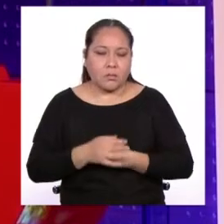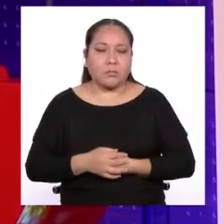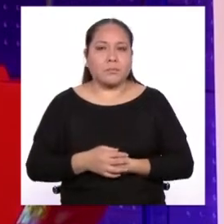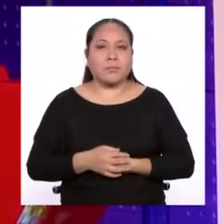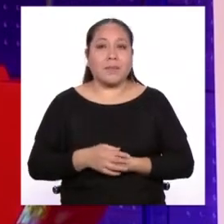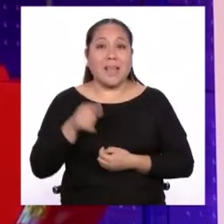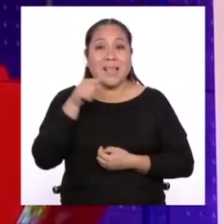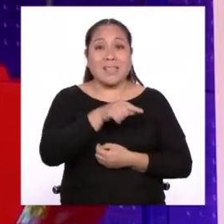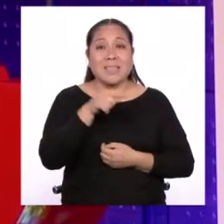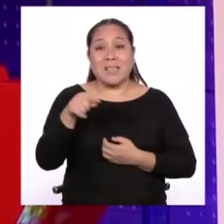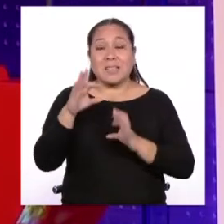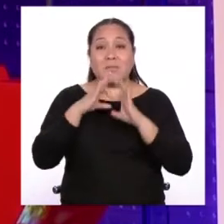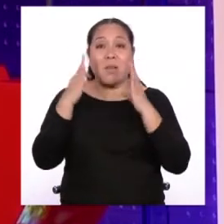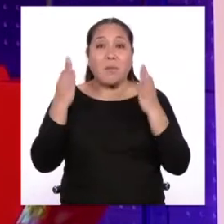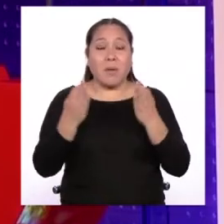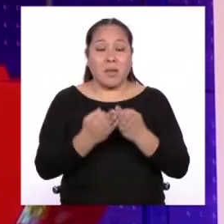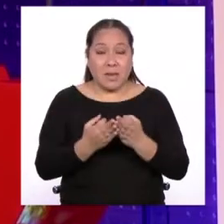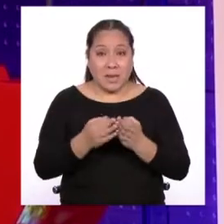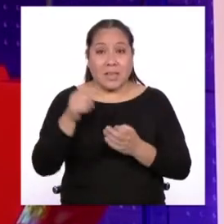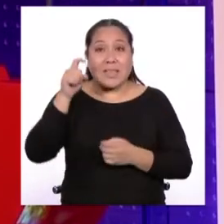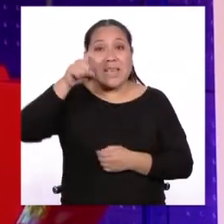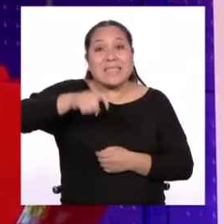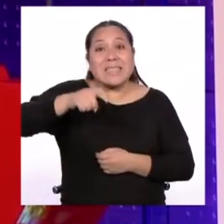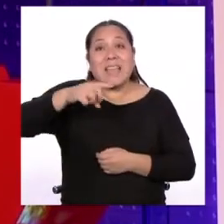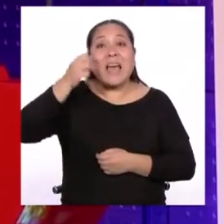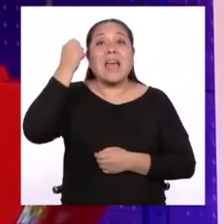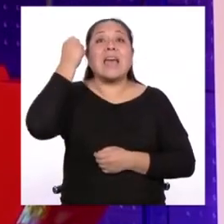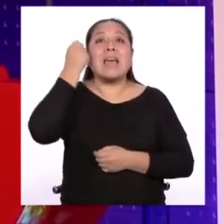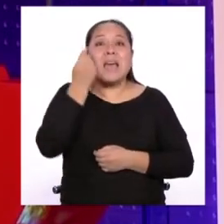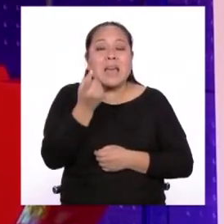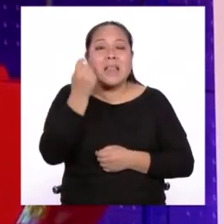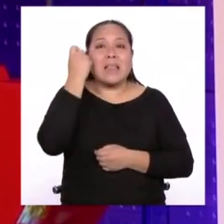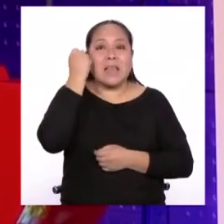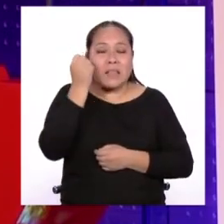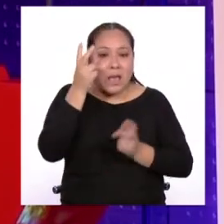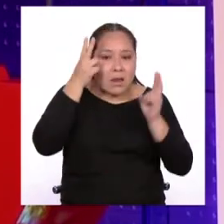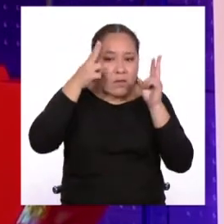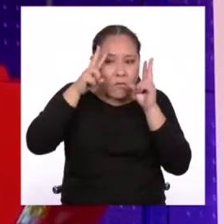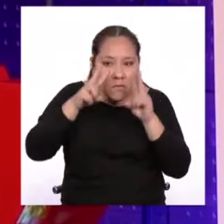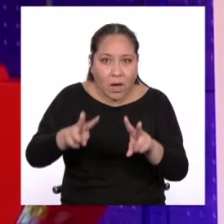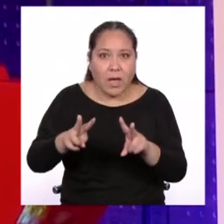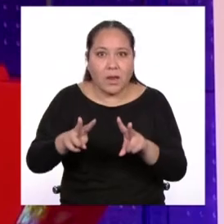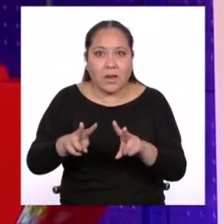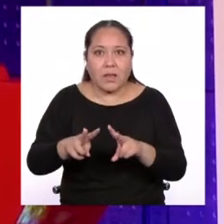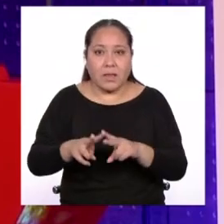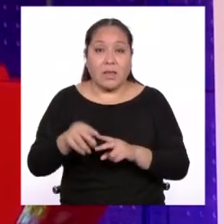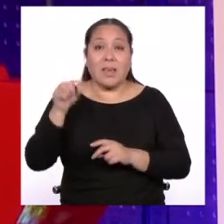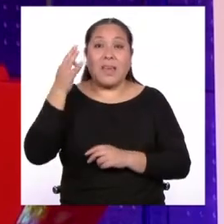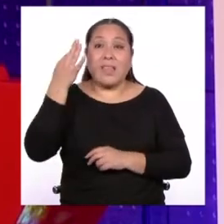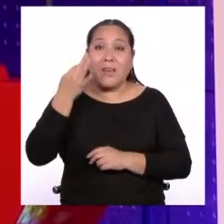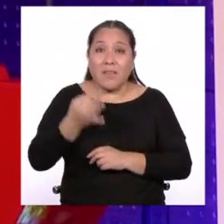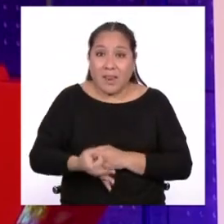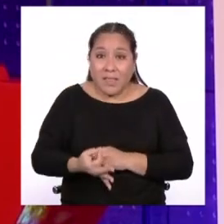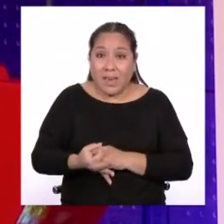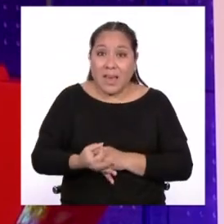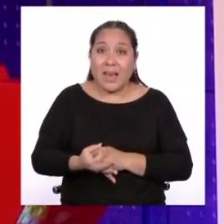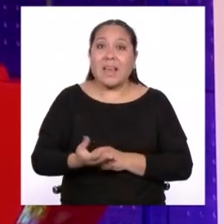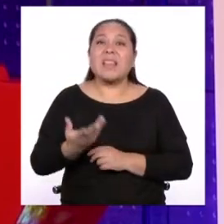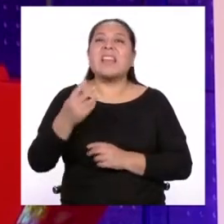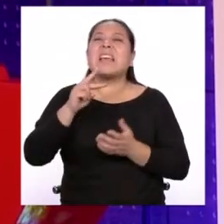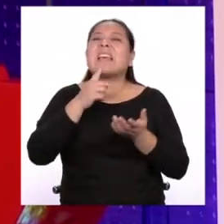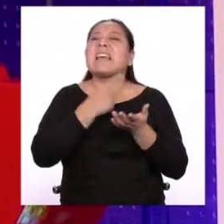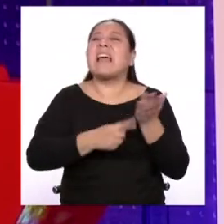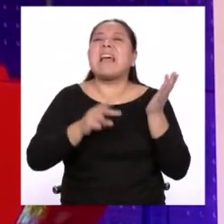Las familias tienen que entender y descubrir la magnitud de lo que